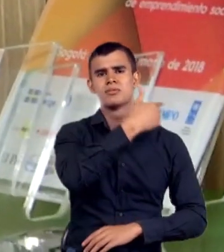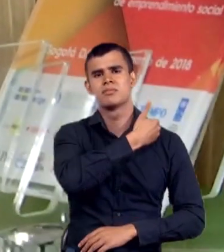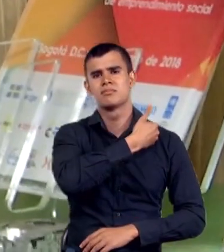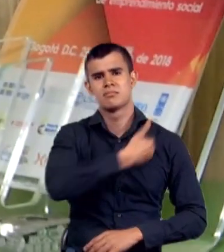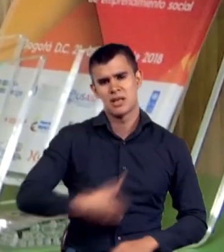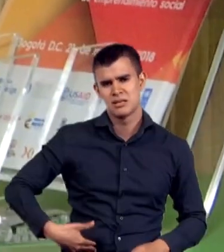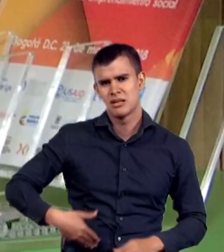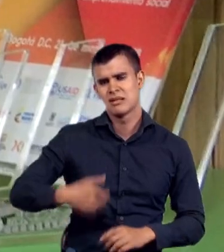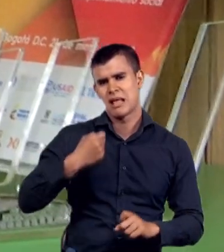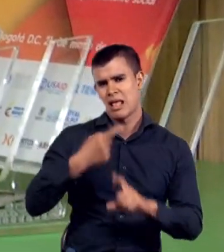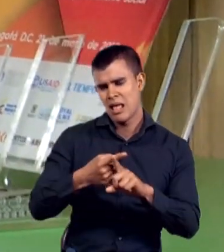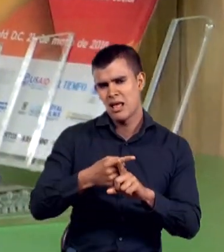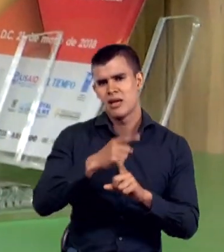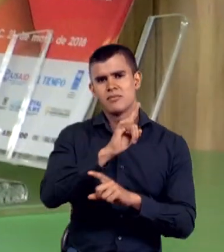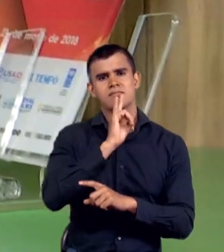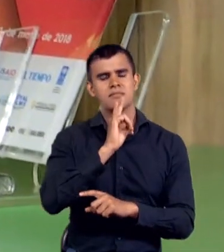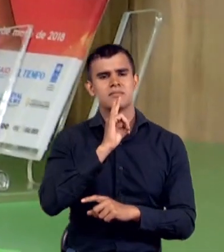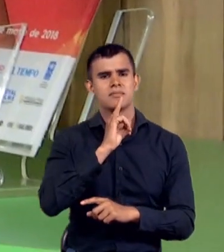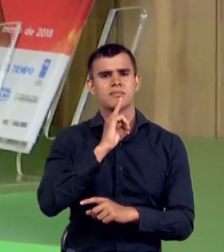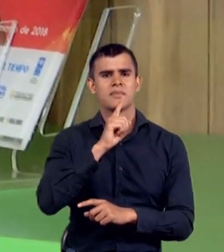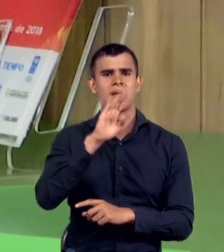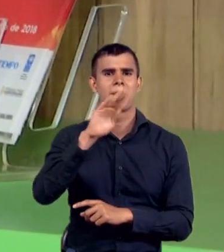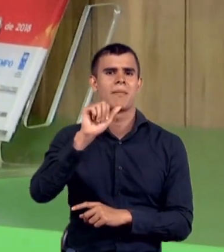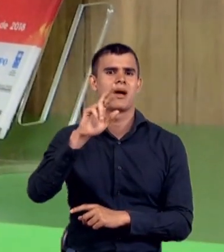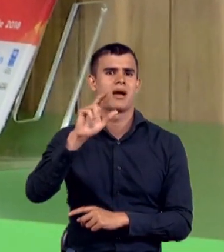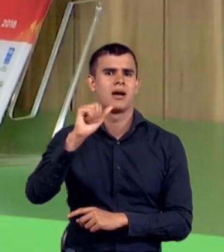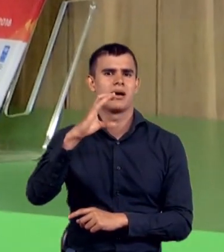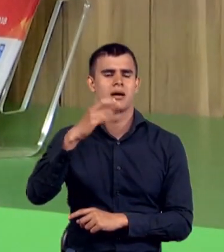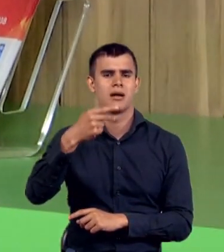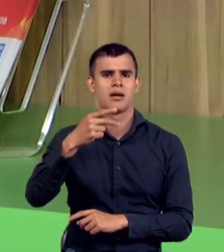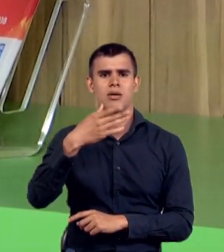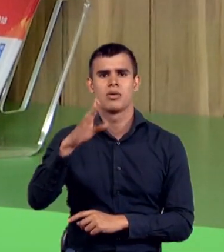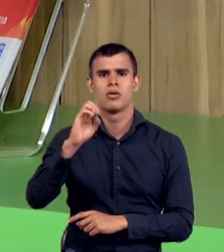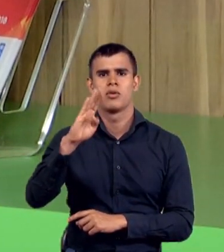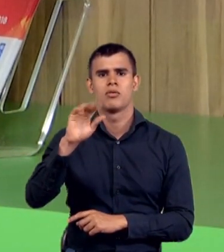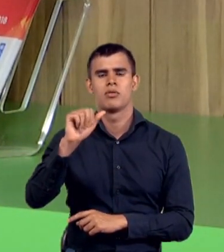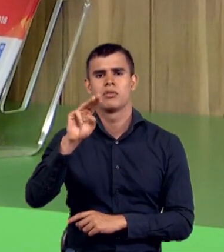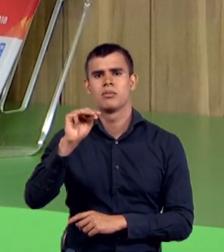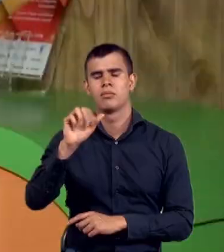una iniciativa del presidente Barack Obama. Luego, en el 2017, ganamos el premio